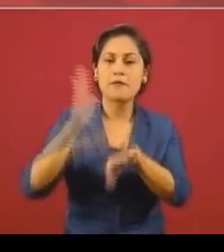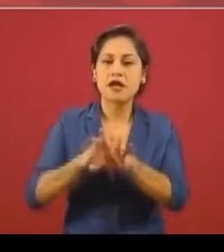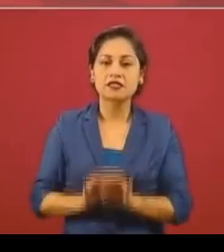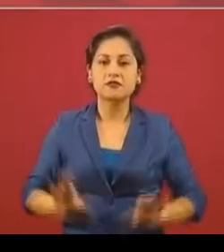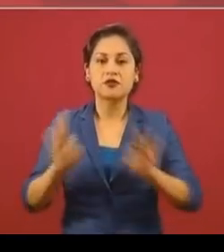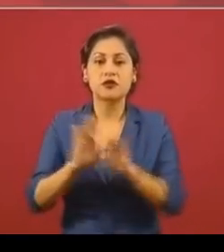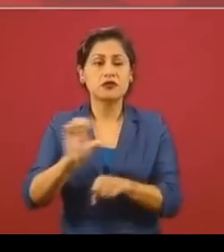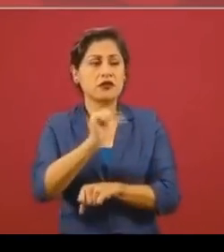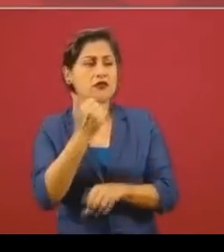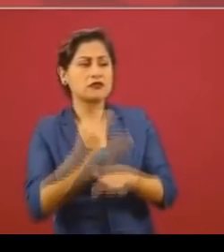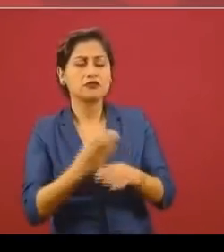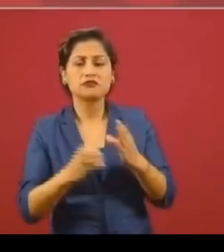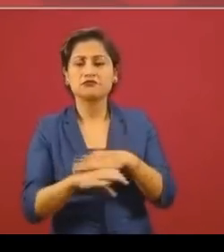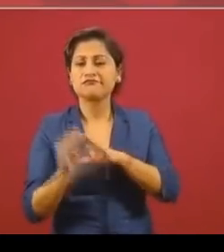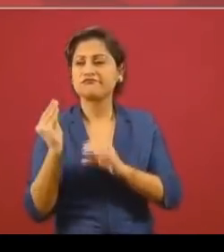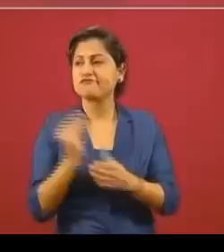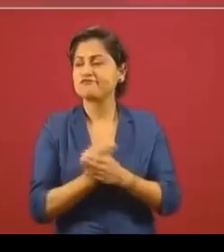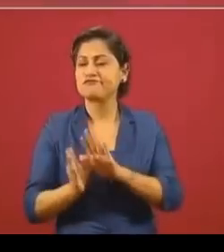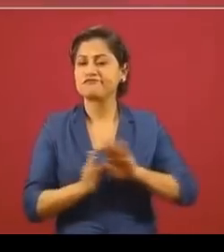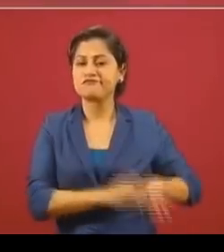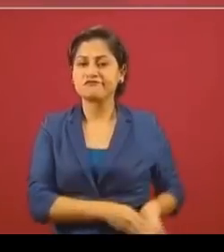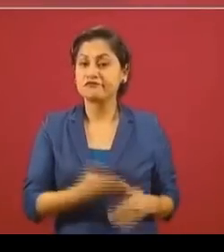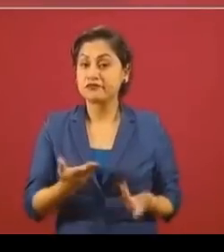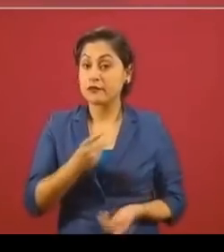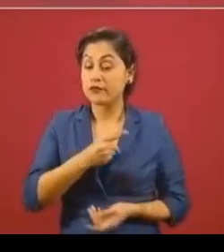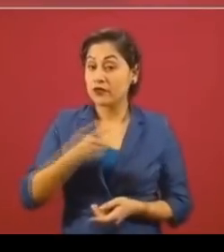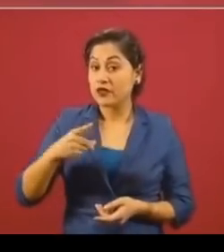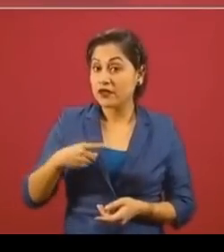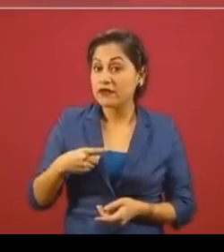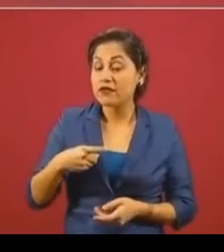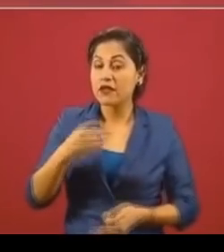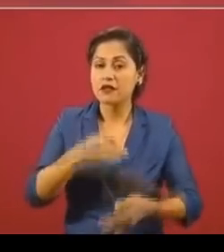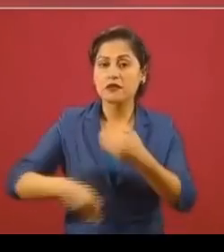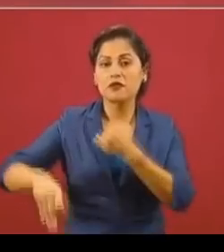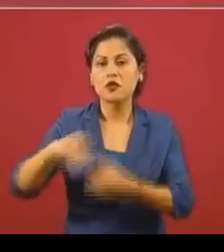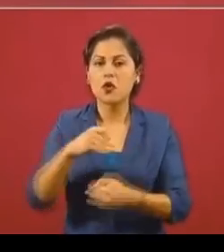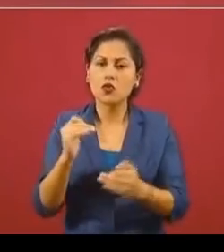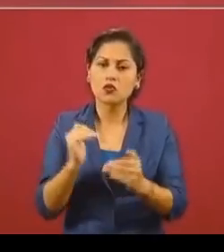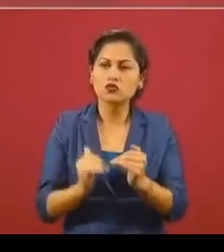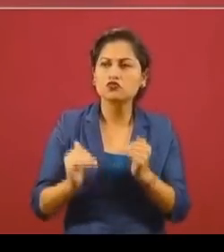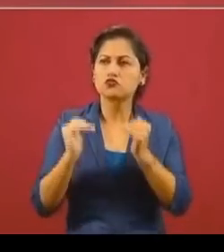Había que crecer a costa de lo que fuera,